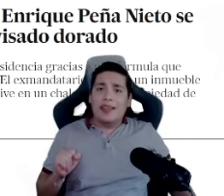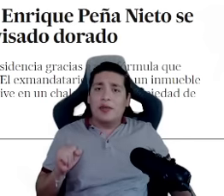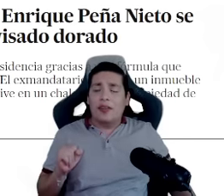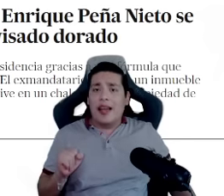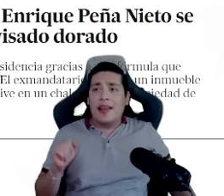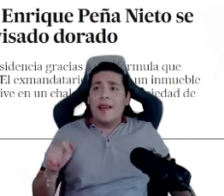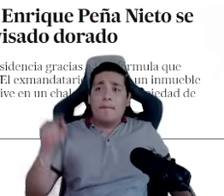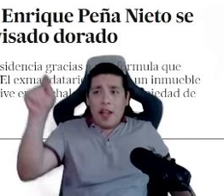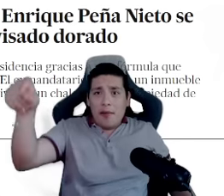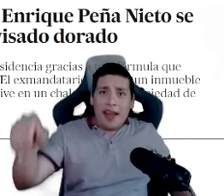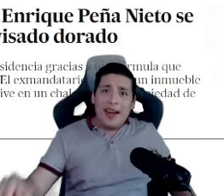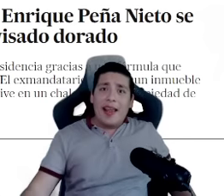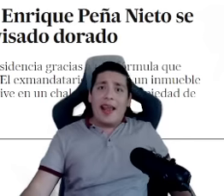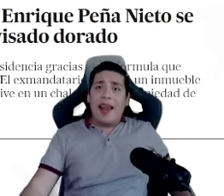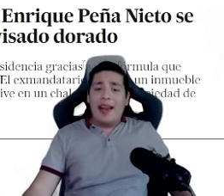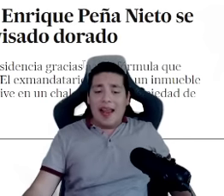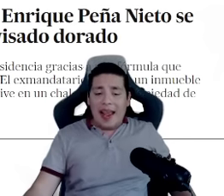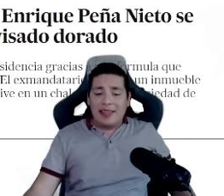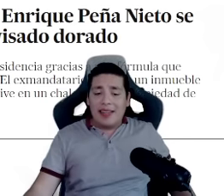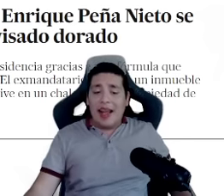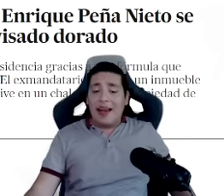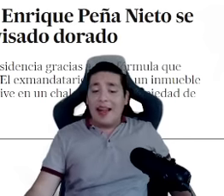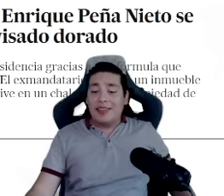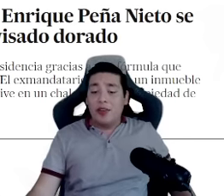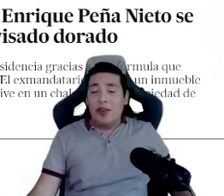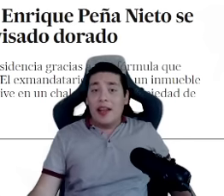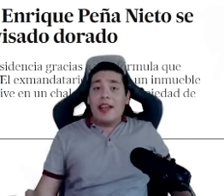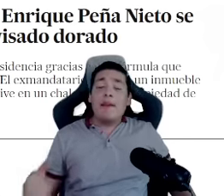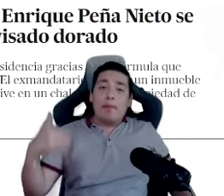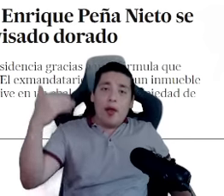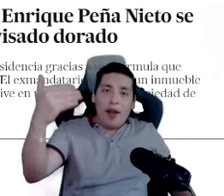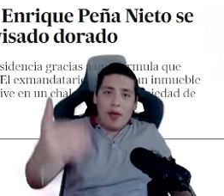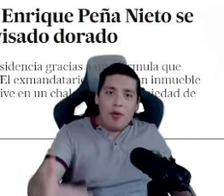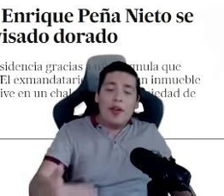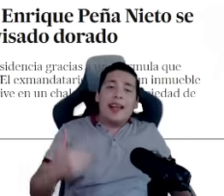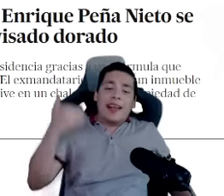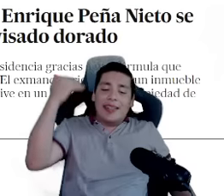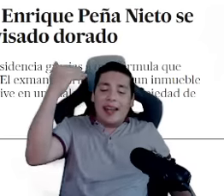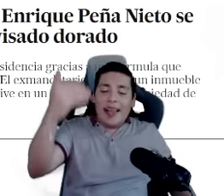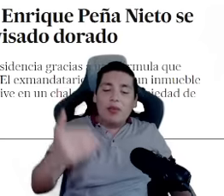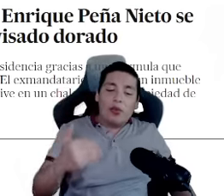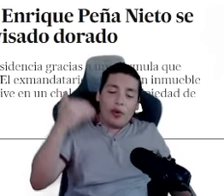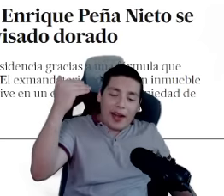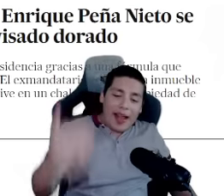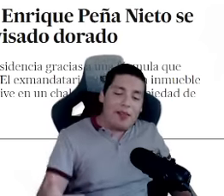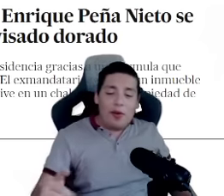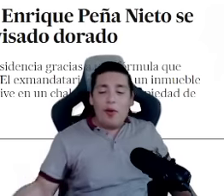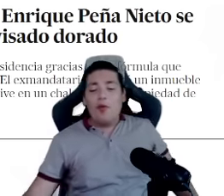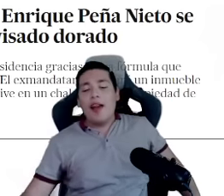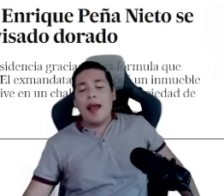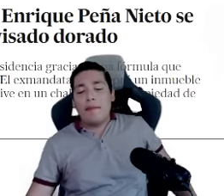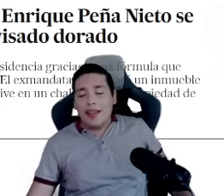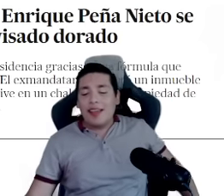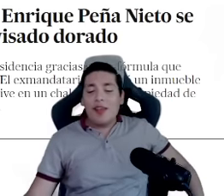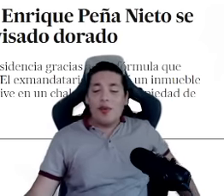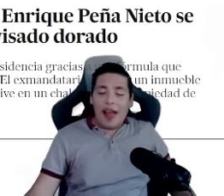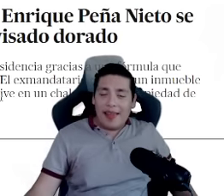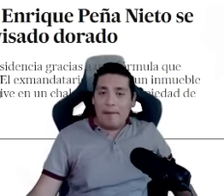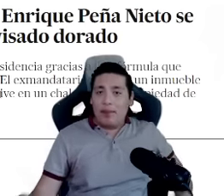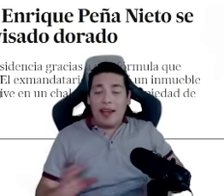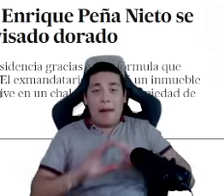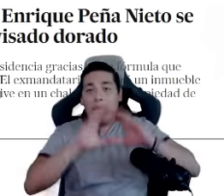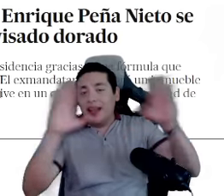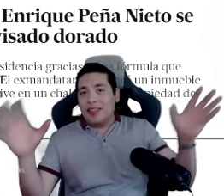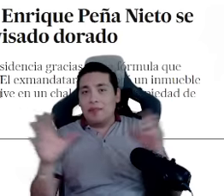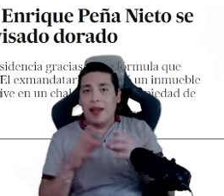Salinas de Gortari vivan en esta nación Y peor aún que se le haya otorgado una visa